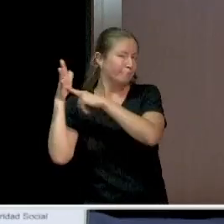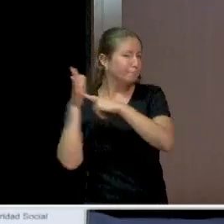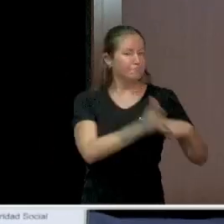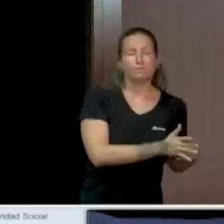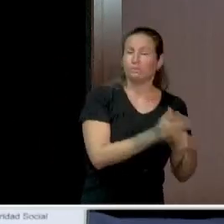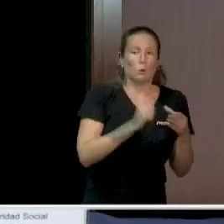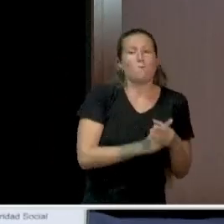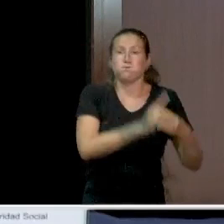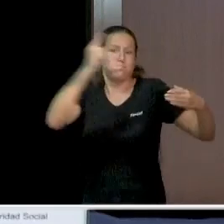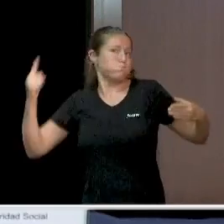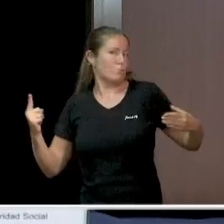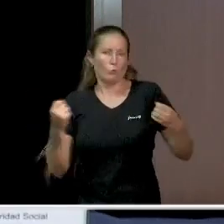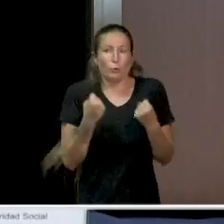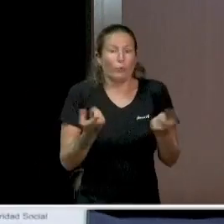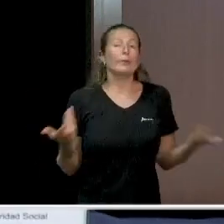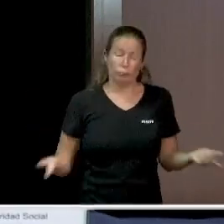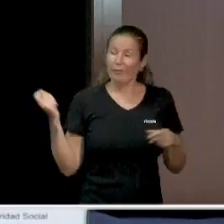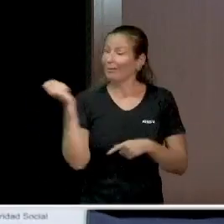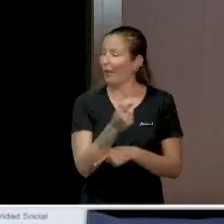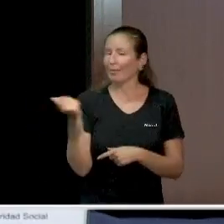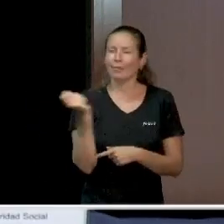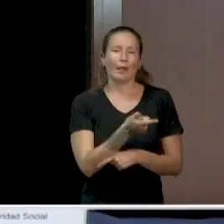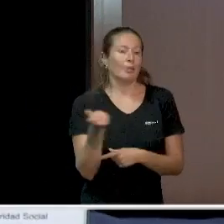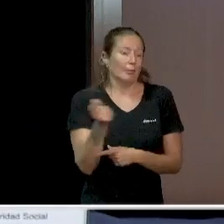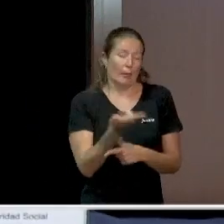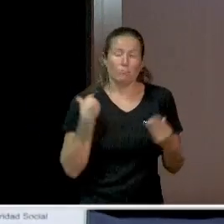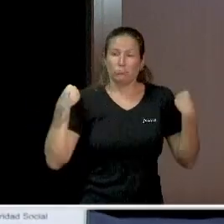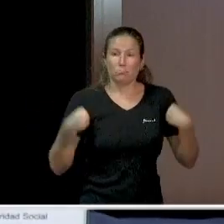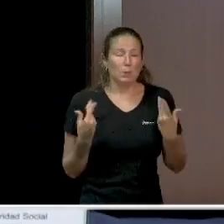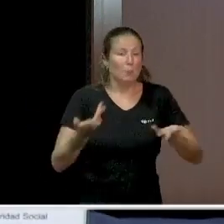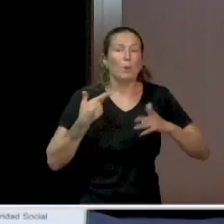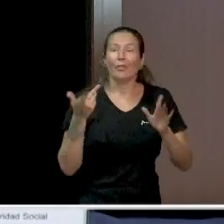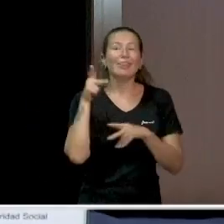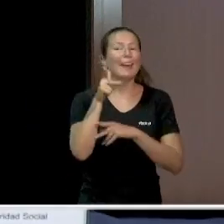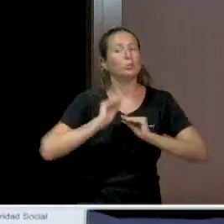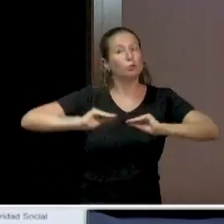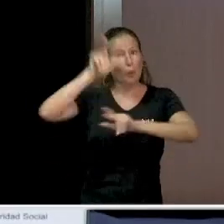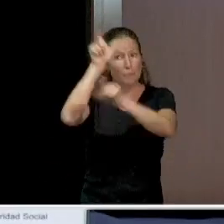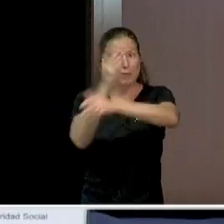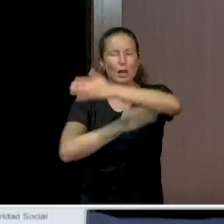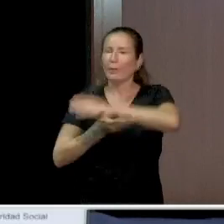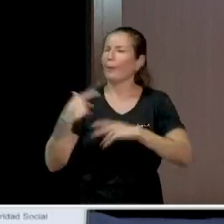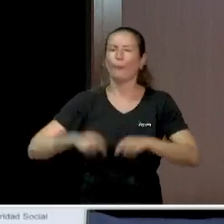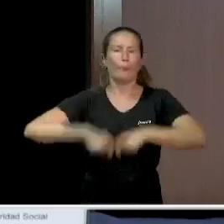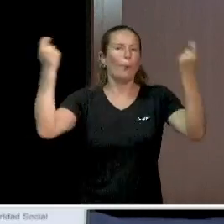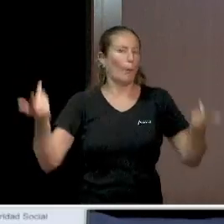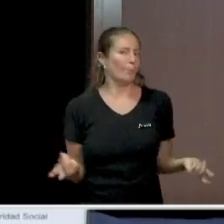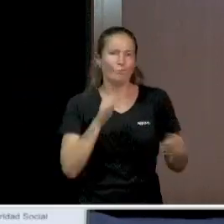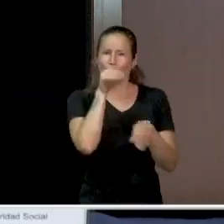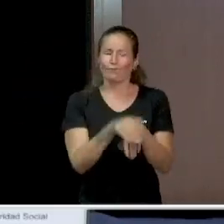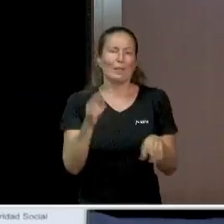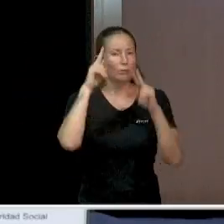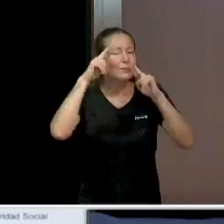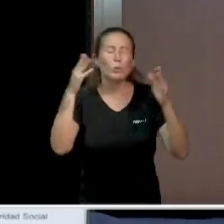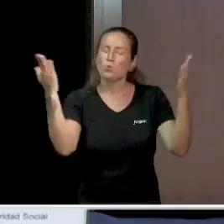excluyentes, lo que ha supuesto muy a menudo la restricción de facto de los derechos de las personas con discapacidad,